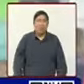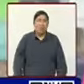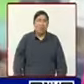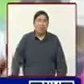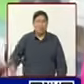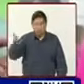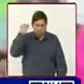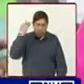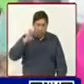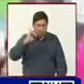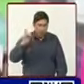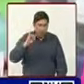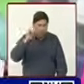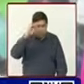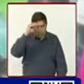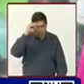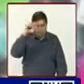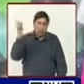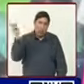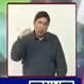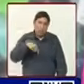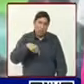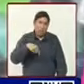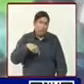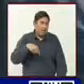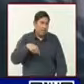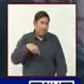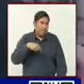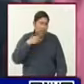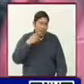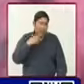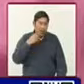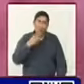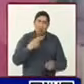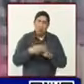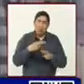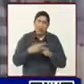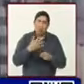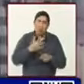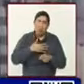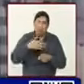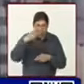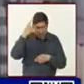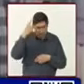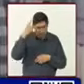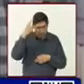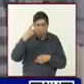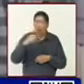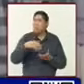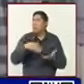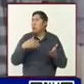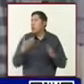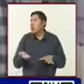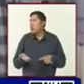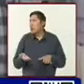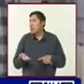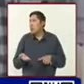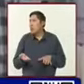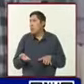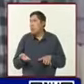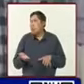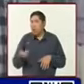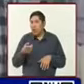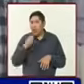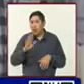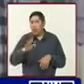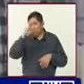El miércoles vino un señor acá, entonces mencionó el nombre de mi primo. Mi primo ha muerto. Y me ha dicho